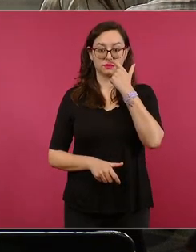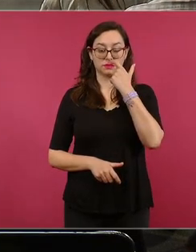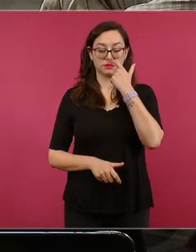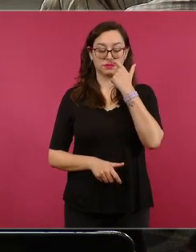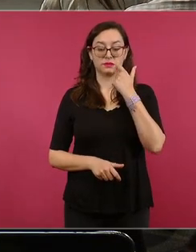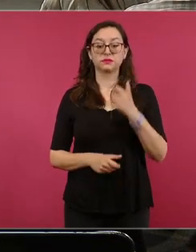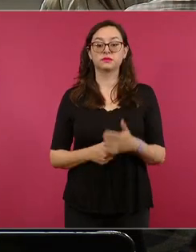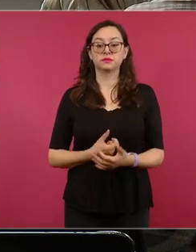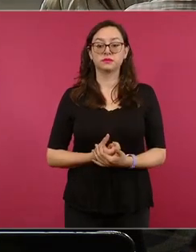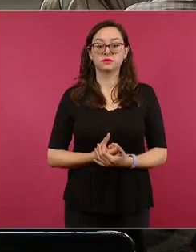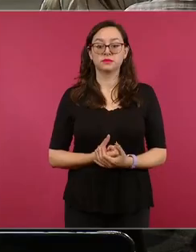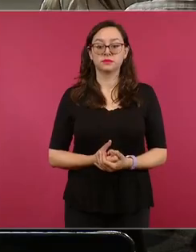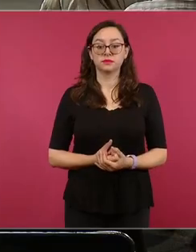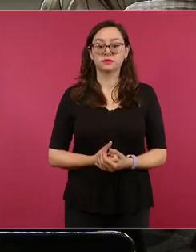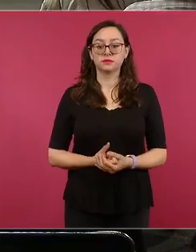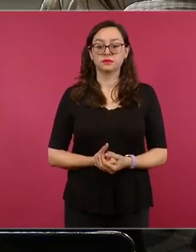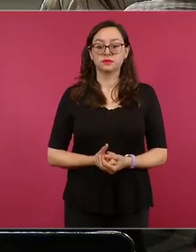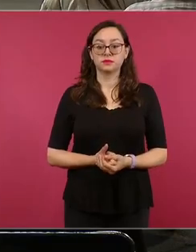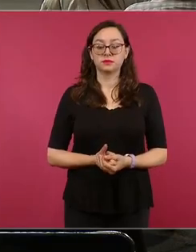Entonces, pero estos